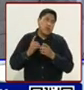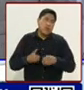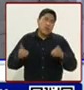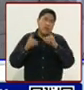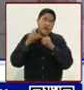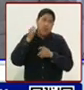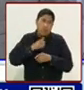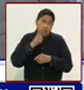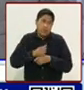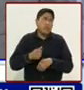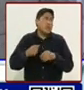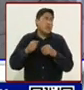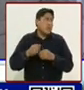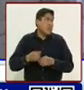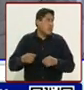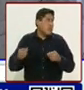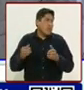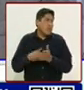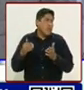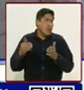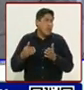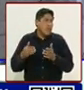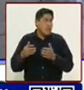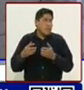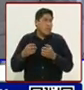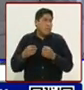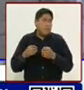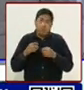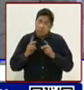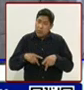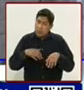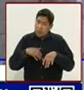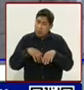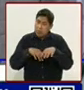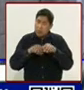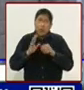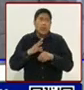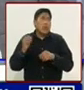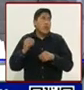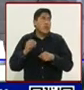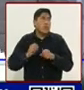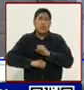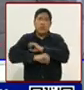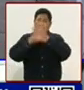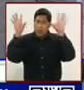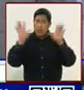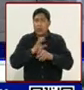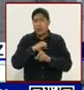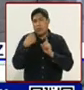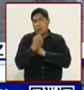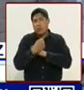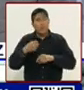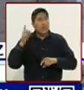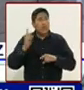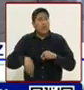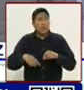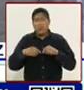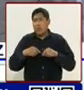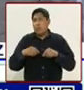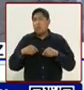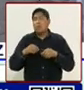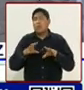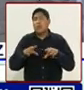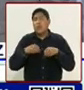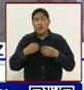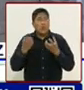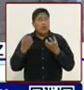de mujeres, vulnerando la dignidad de transeúntes que circulaban por el lugar, y claramente esas situaciones no pueden ser amnistiadas, no